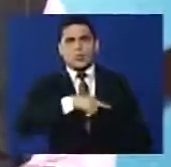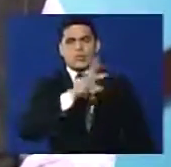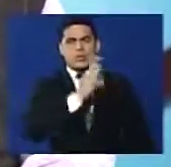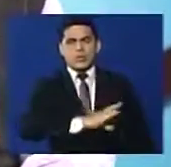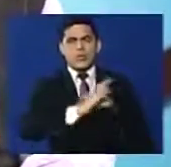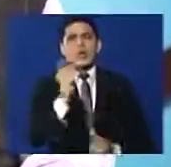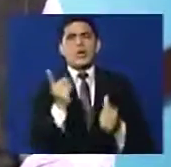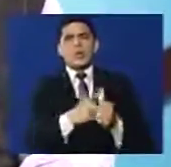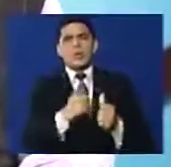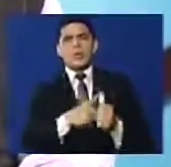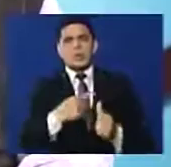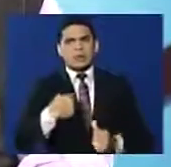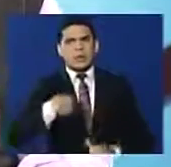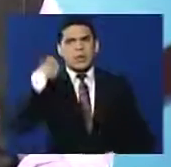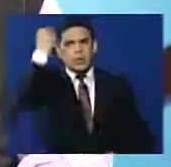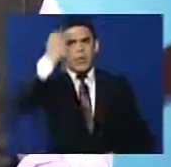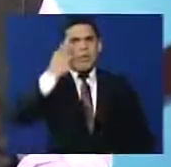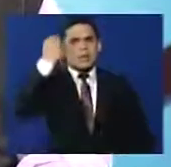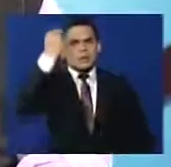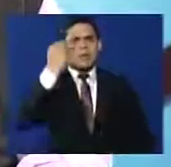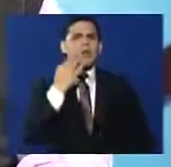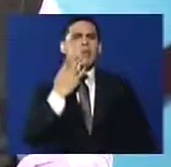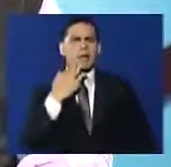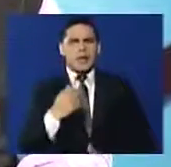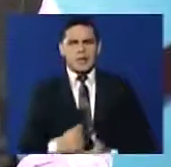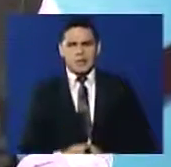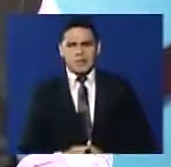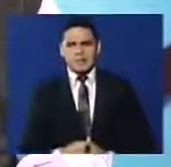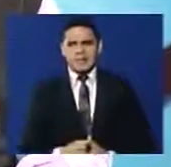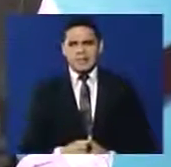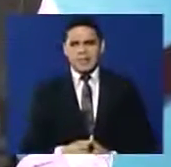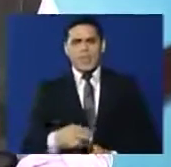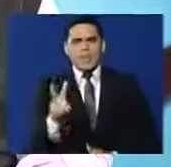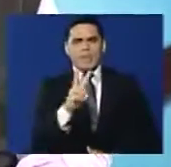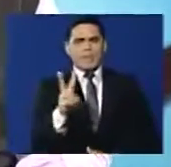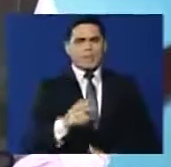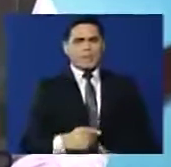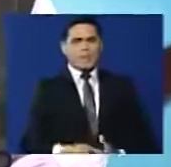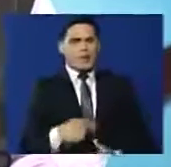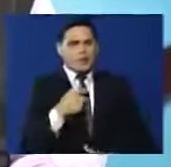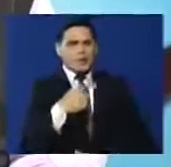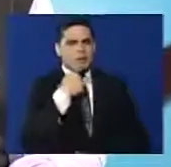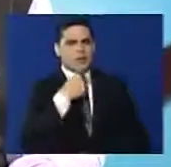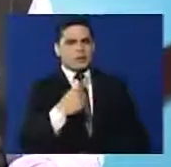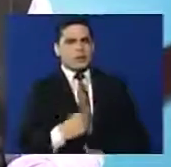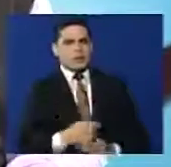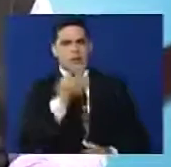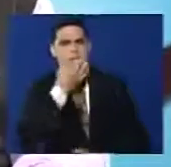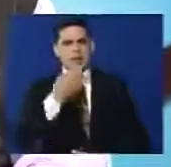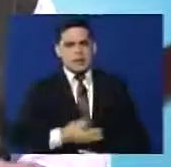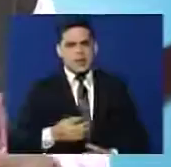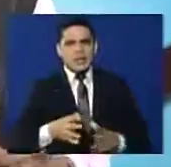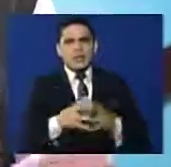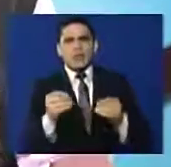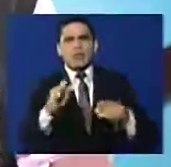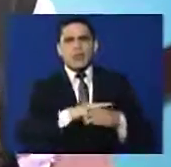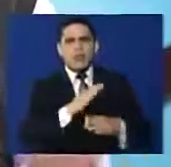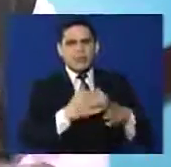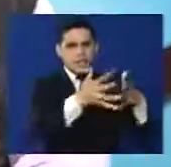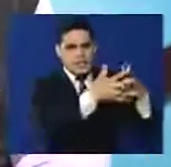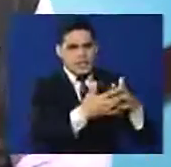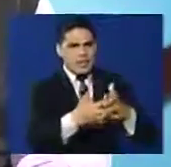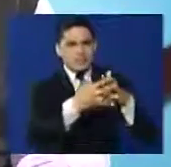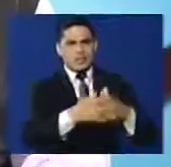en principio. Y yo pienso que en el caso venezolano, lo que tú dices es verdad, pasa en Estados Unidos, es una cosa estratégica